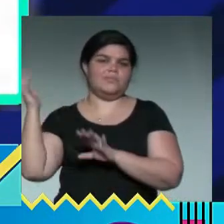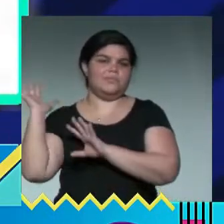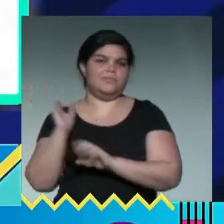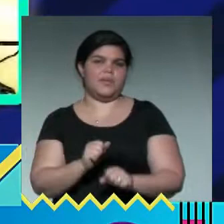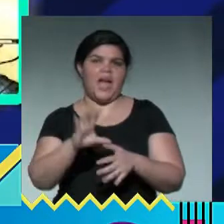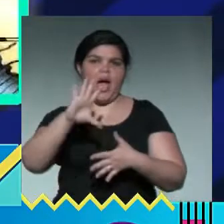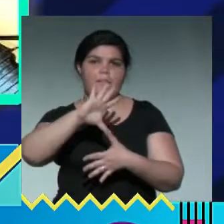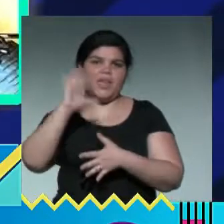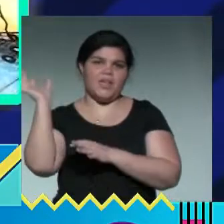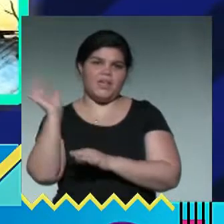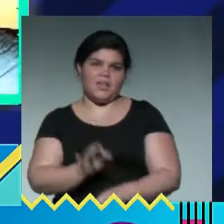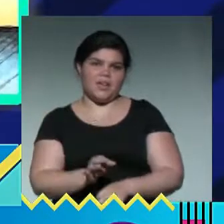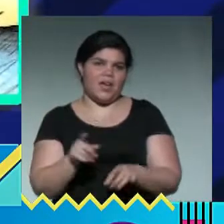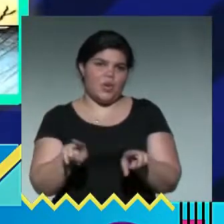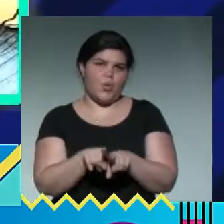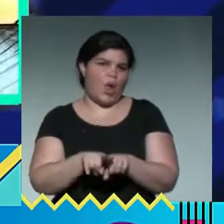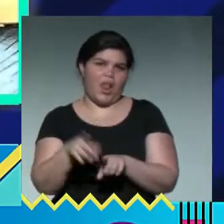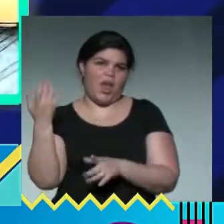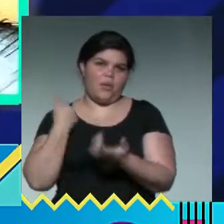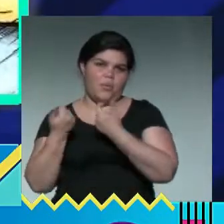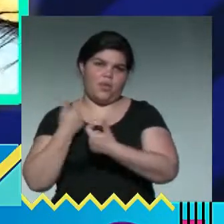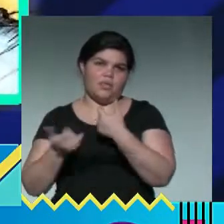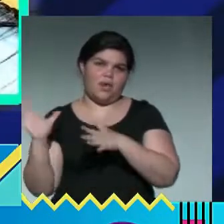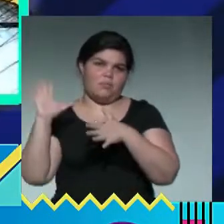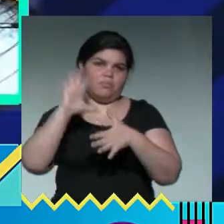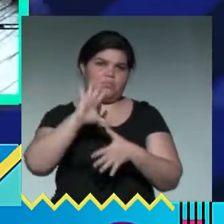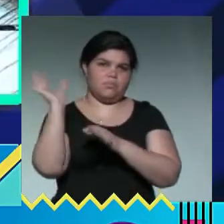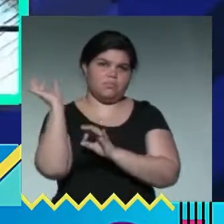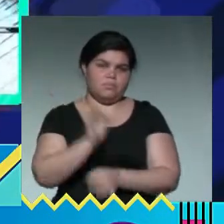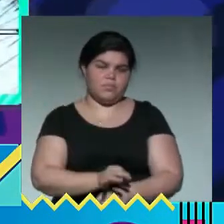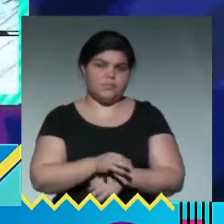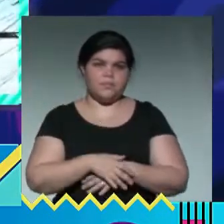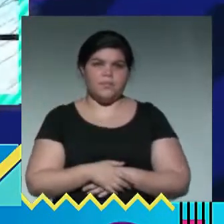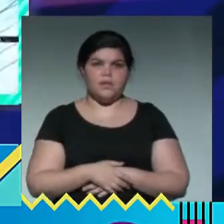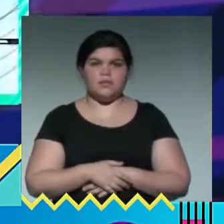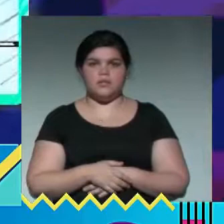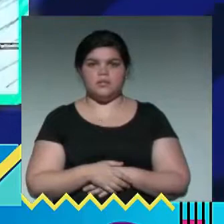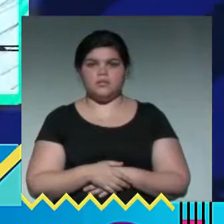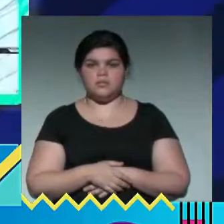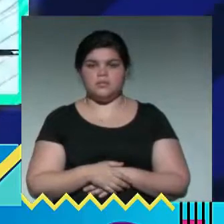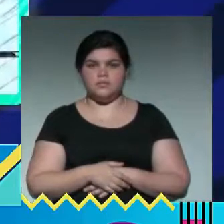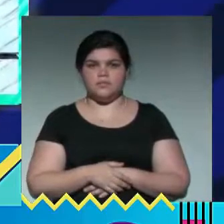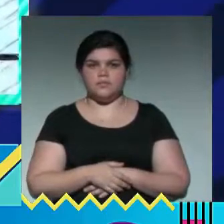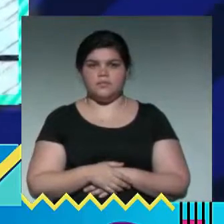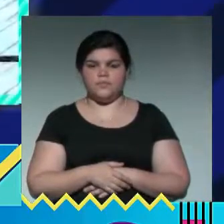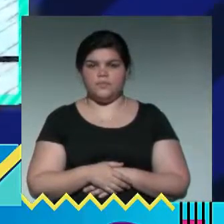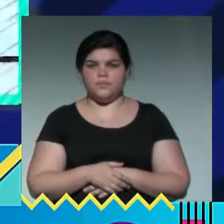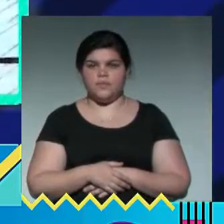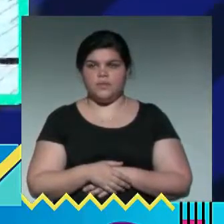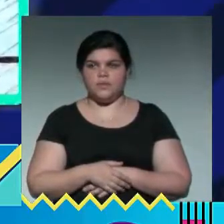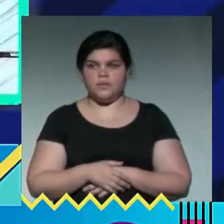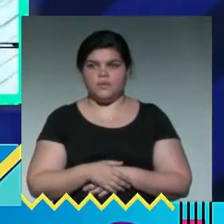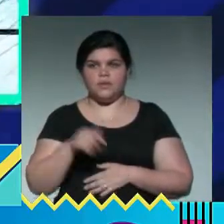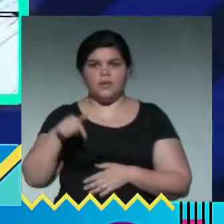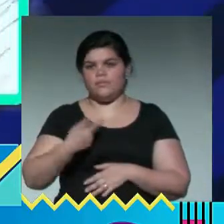teoría, como nos decían antes, América, ¿no? Y bueno, sí, esas cosas, viste, han quedado como muy reflejadas